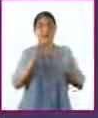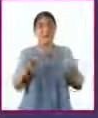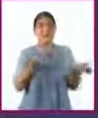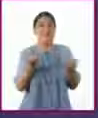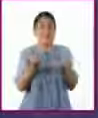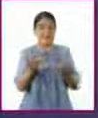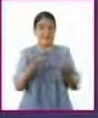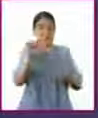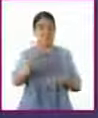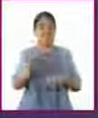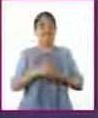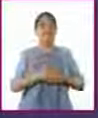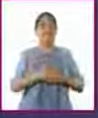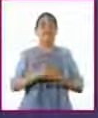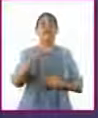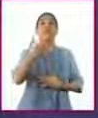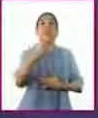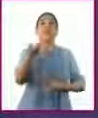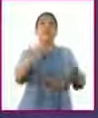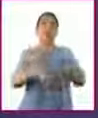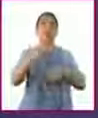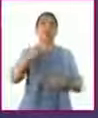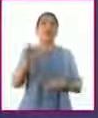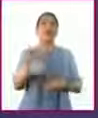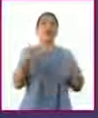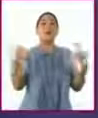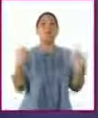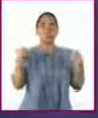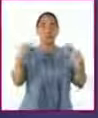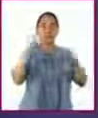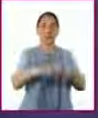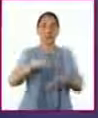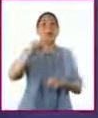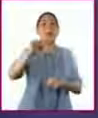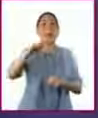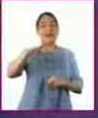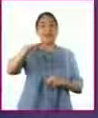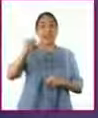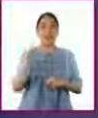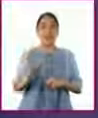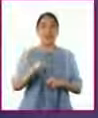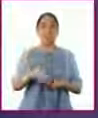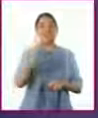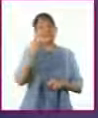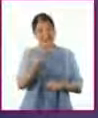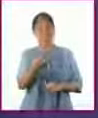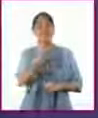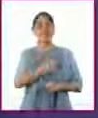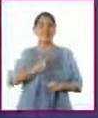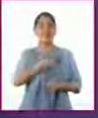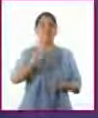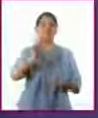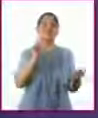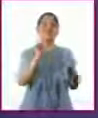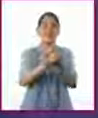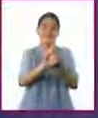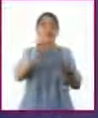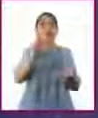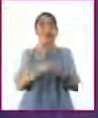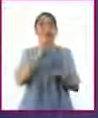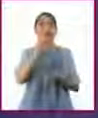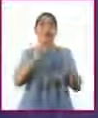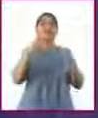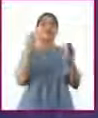hoy? Bienvenidos, soy la profesora Mariana Velázquez Romero y sí que es un gusto encontrarnos en una sesión más de